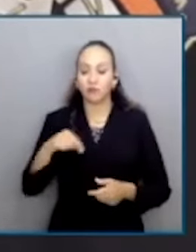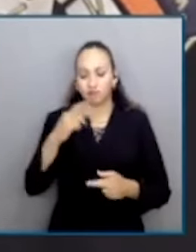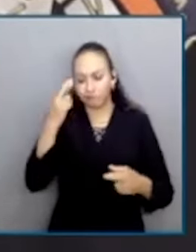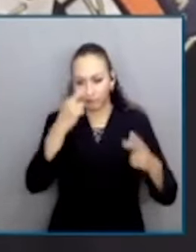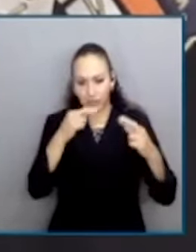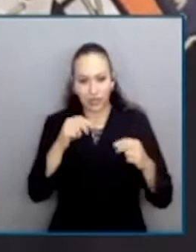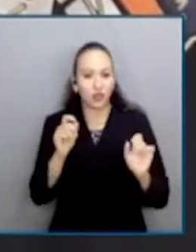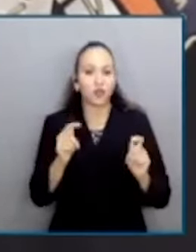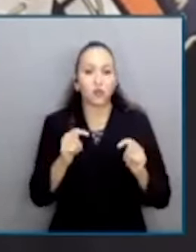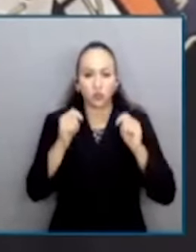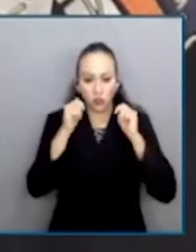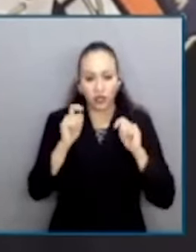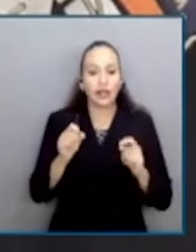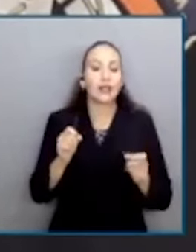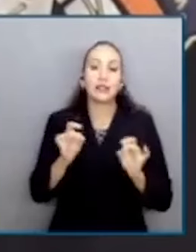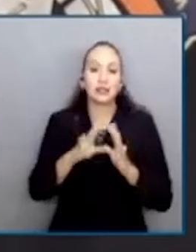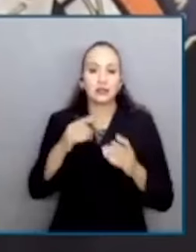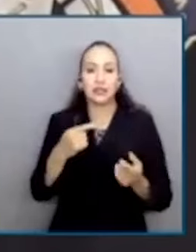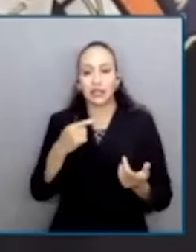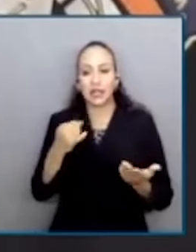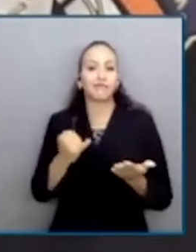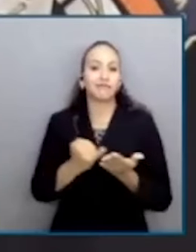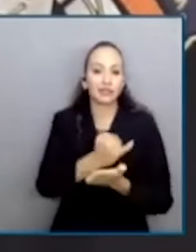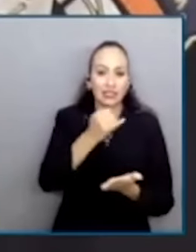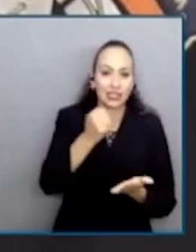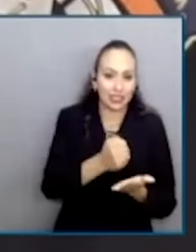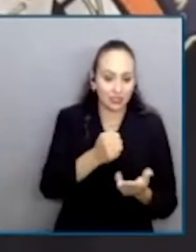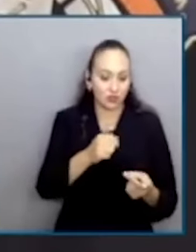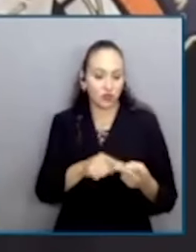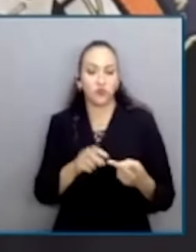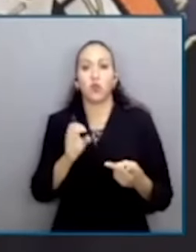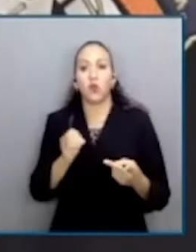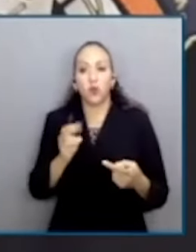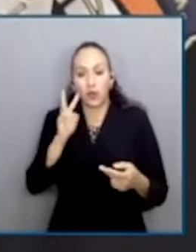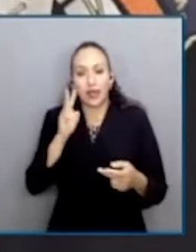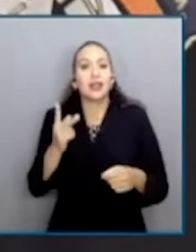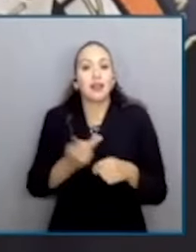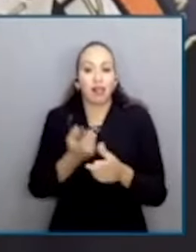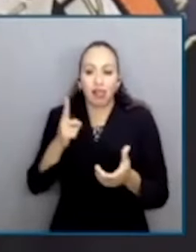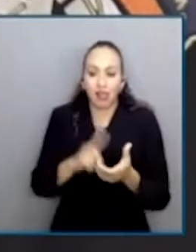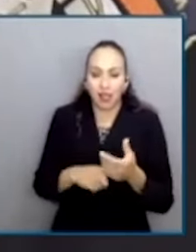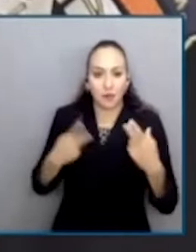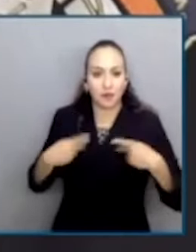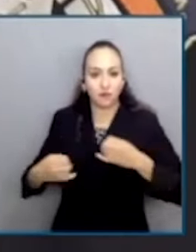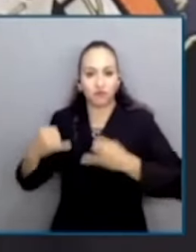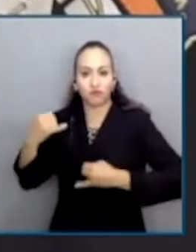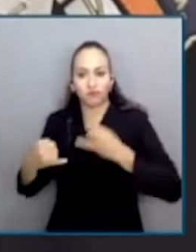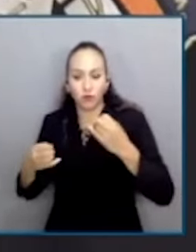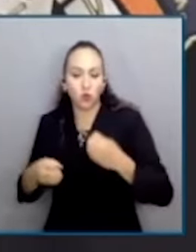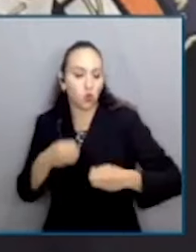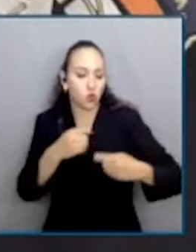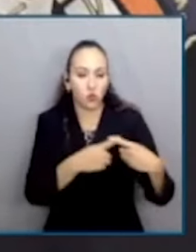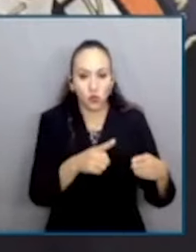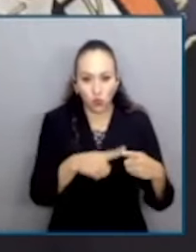cambio debe proteger y salvaguardar la calidad técnica jurídica de los